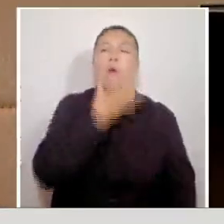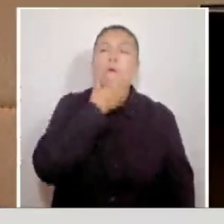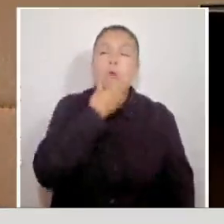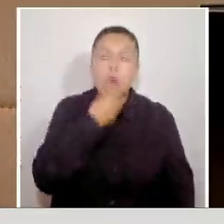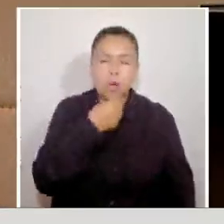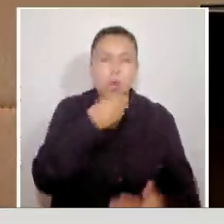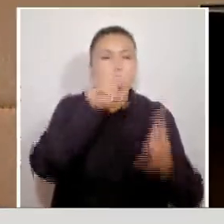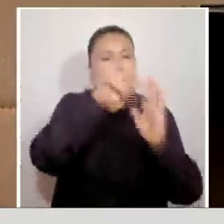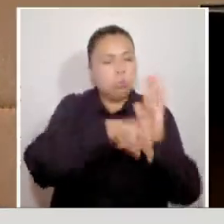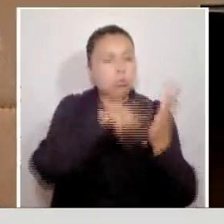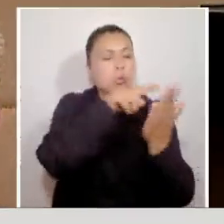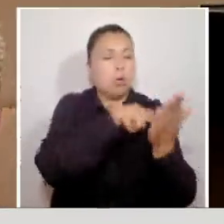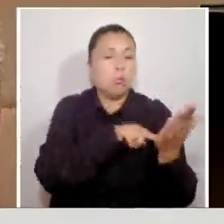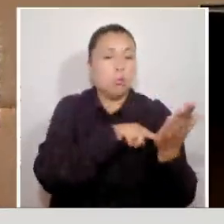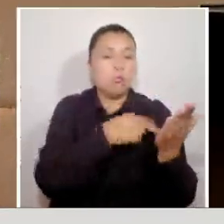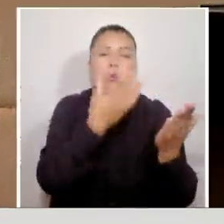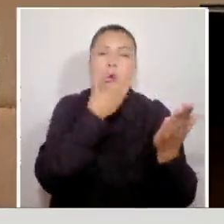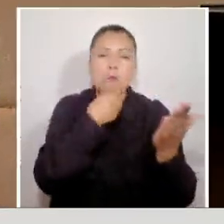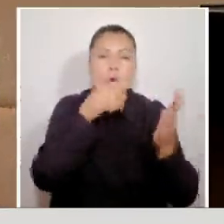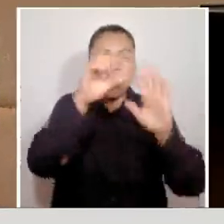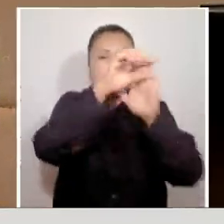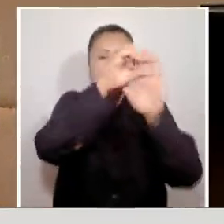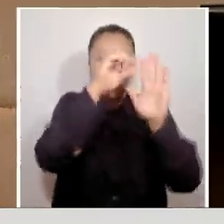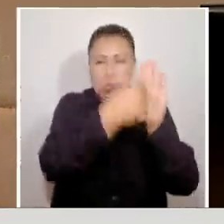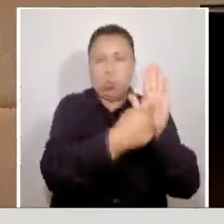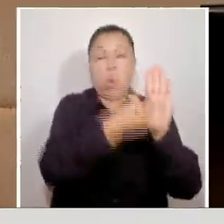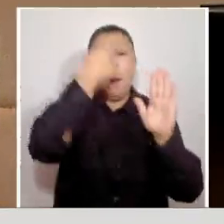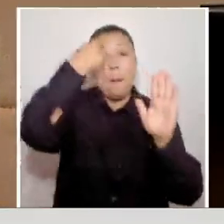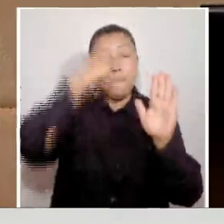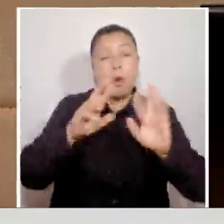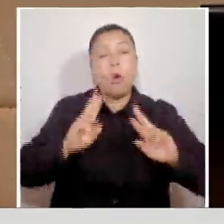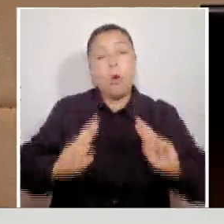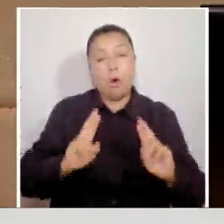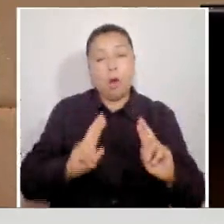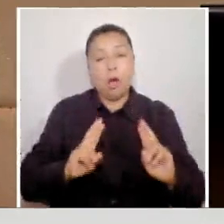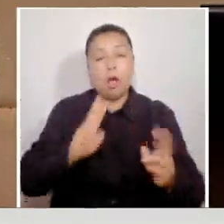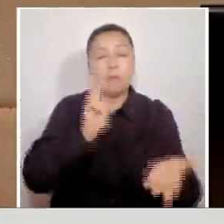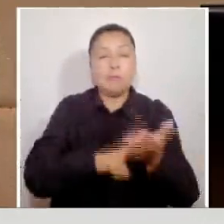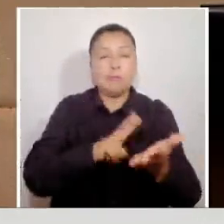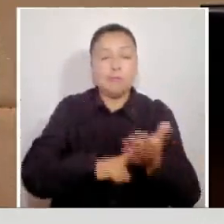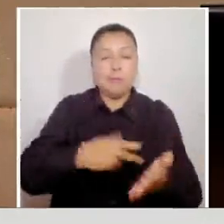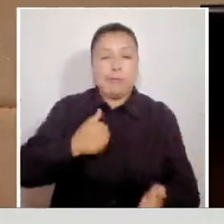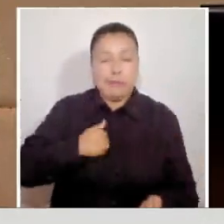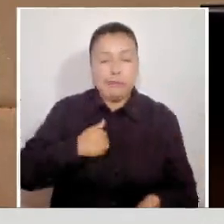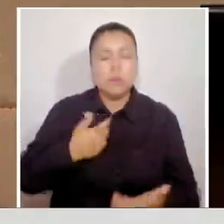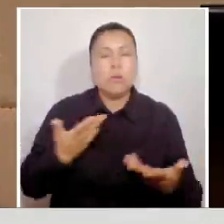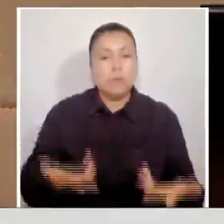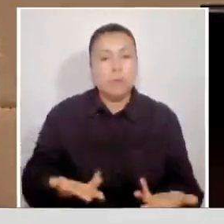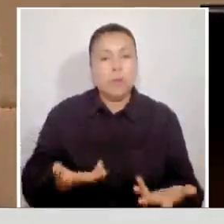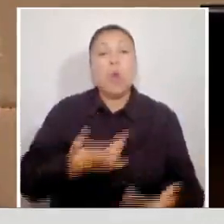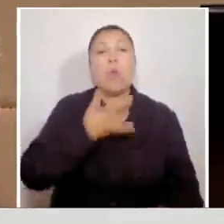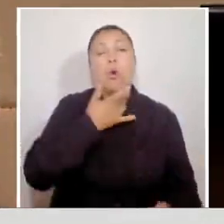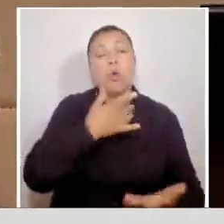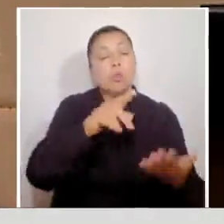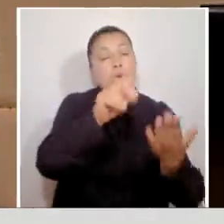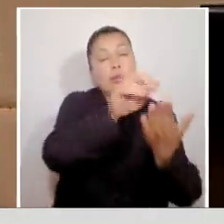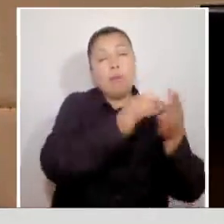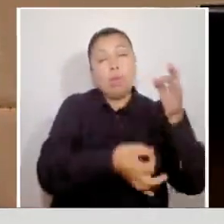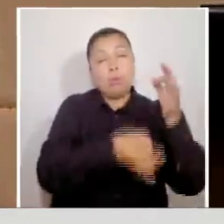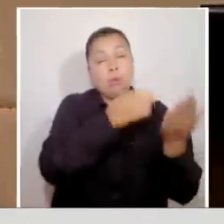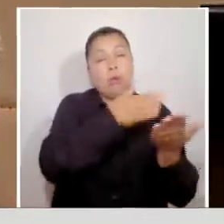es un hermoso título Pero espero que lo hagamos realidad lo hagamos carne porque si no letra muerta hoy día